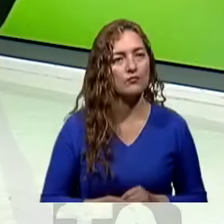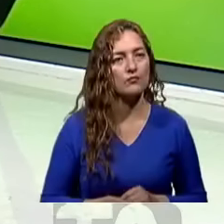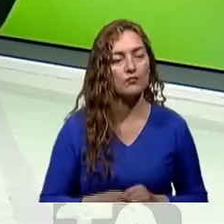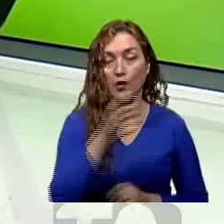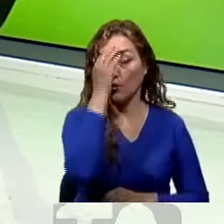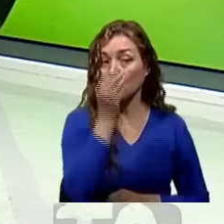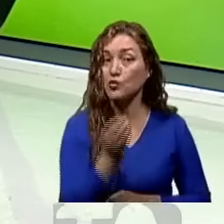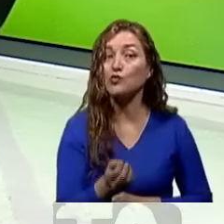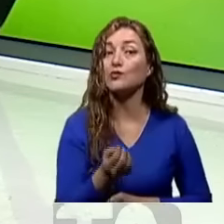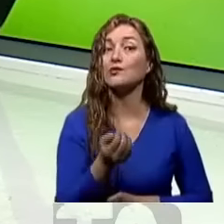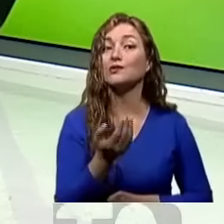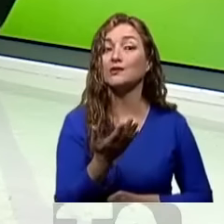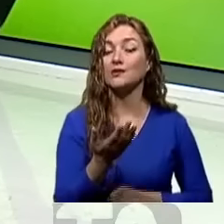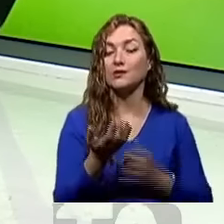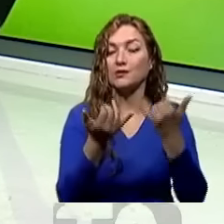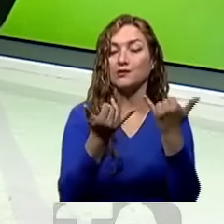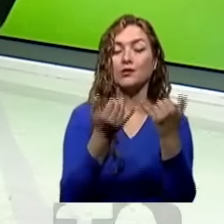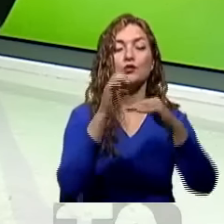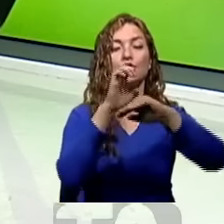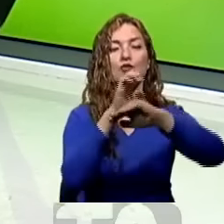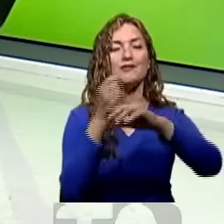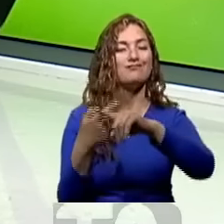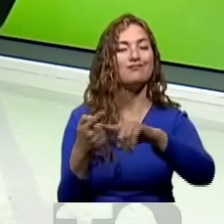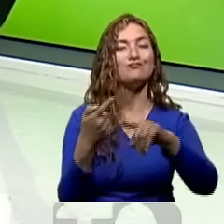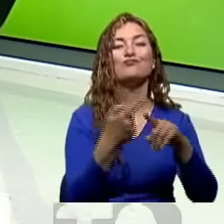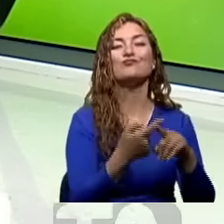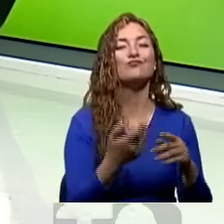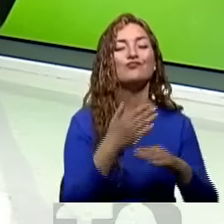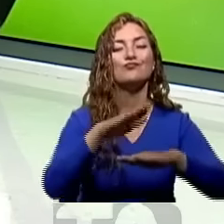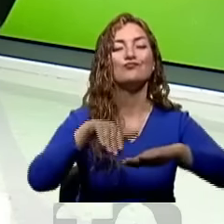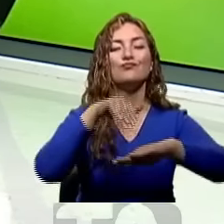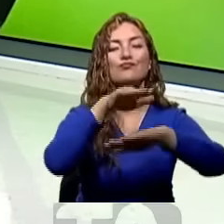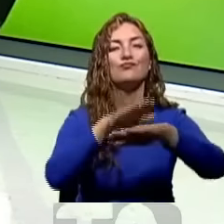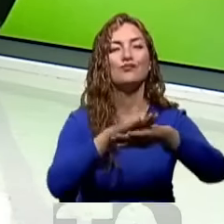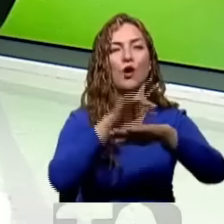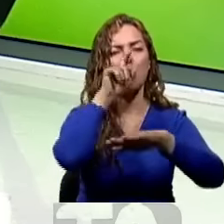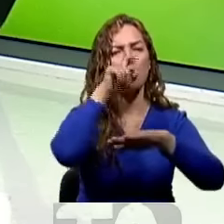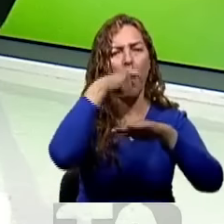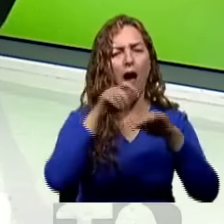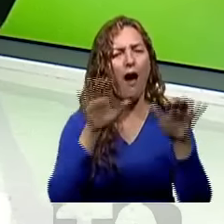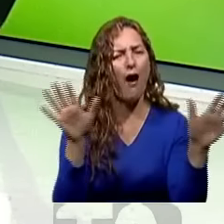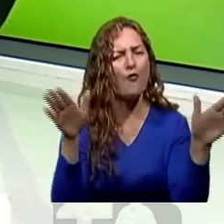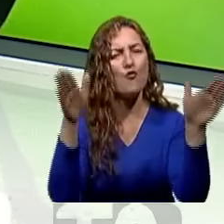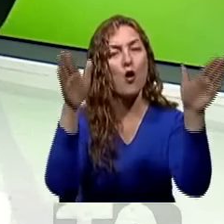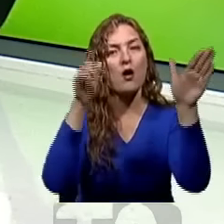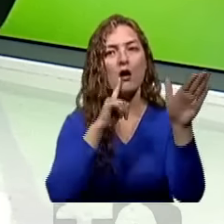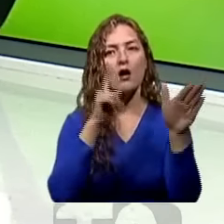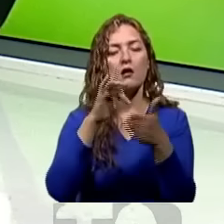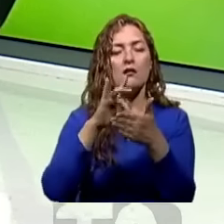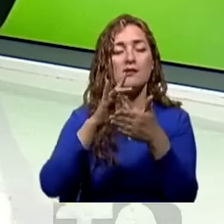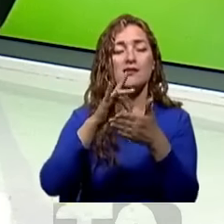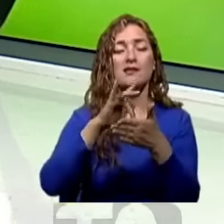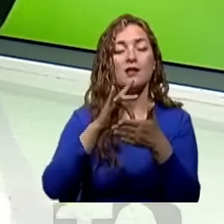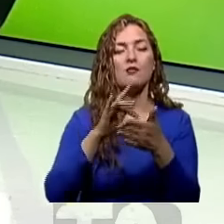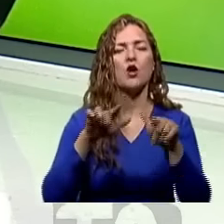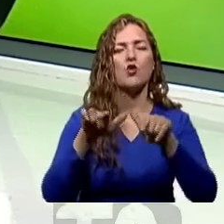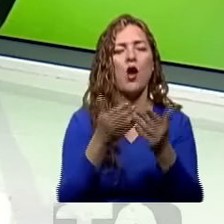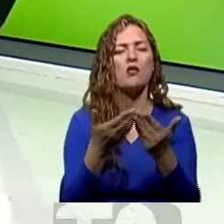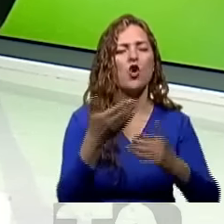Muy buenos días, amigos. Hoy en Ecuador Mega Diverso les hablaremos de las águilas, una especie que se encuentra sobre todo en los